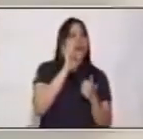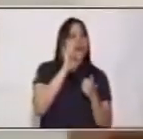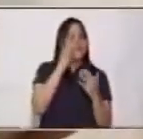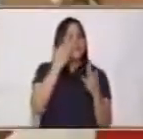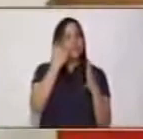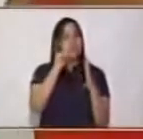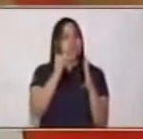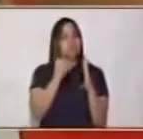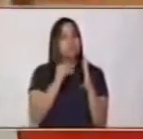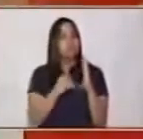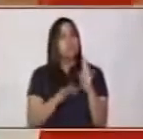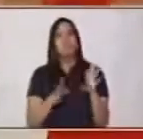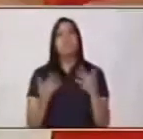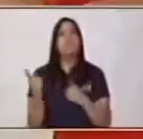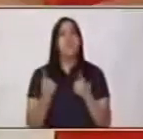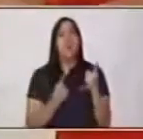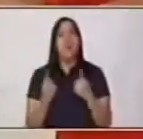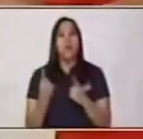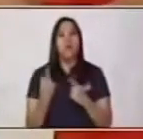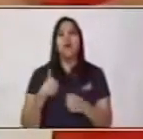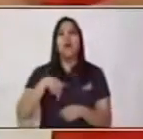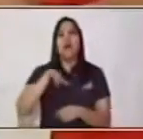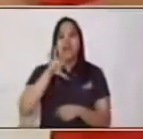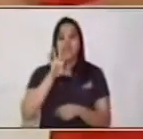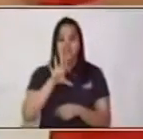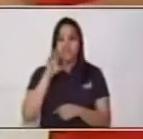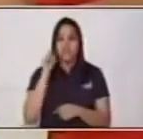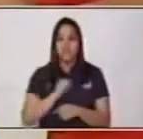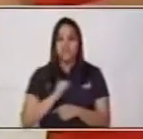15, 5. Entonces sería